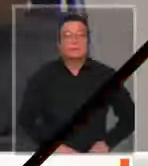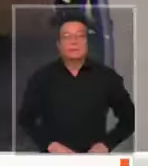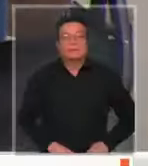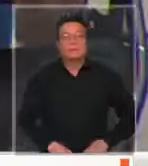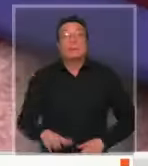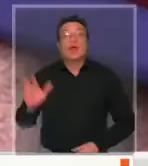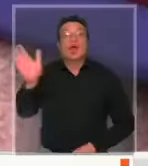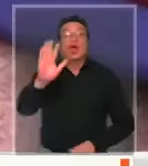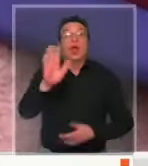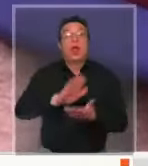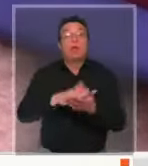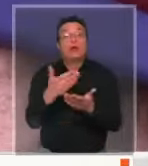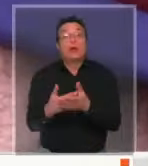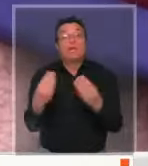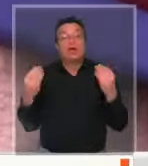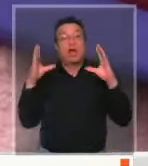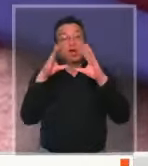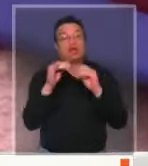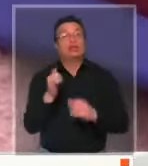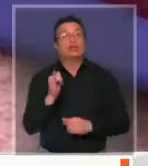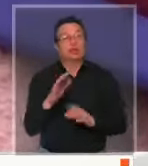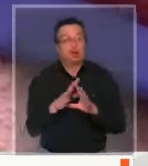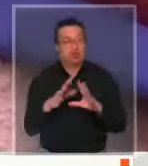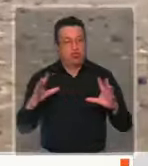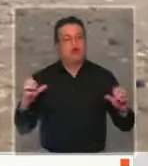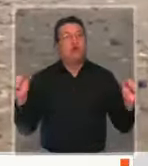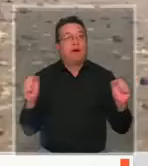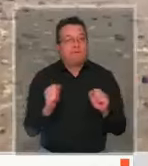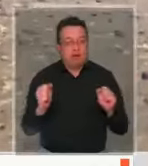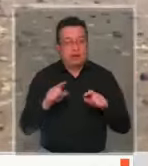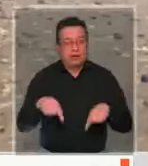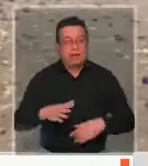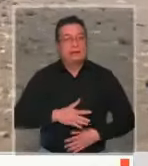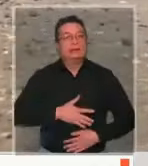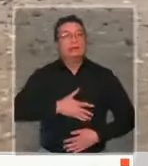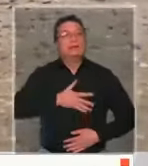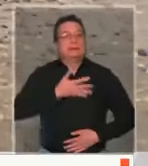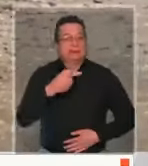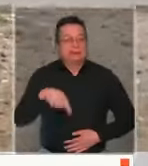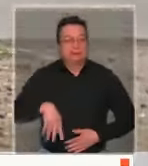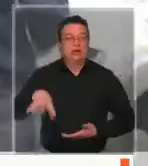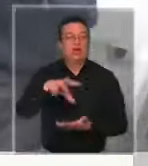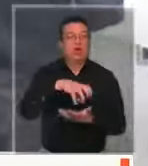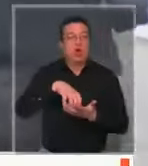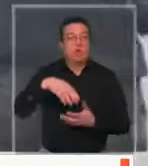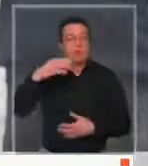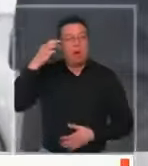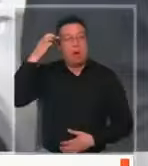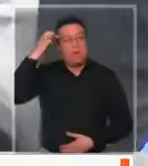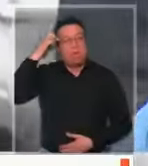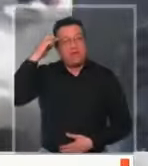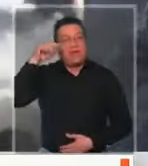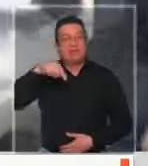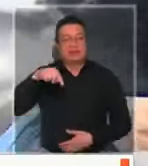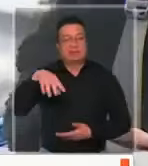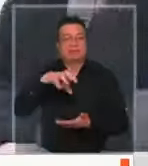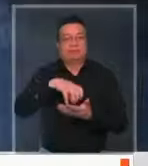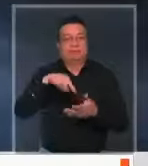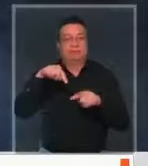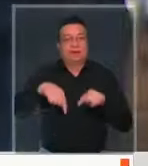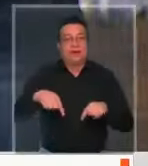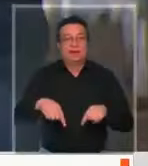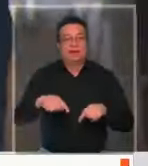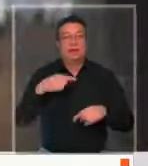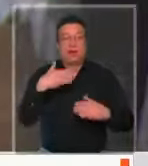Hola, ¿cómo están? Buenas noches. Sí, hace bastante frío y se siente acá en la comuna de Providencia, en este sector donde estamos ubicados. Y es lo que